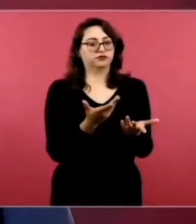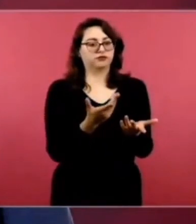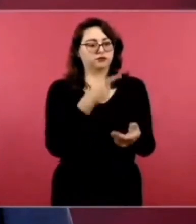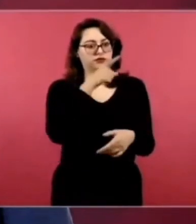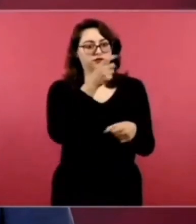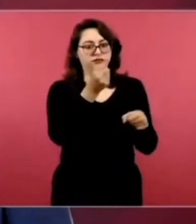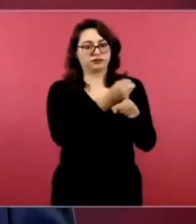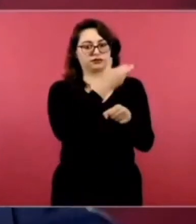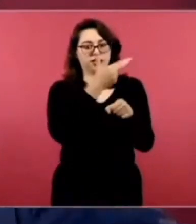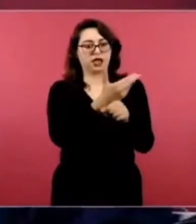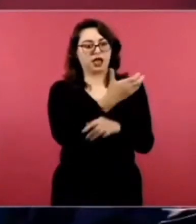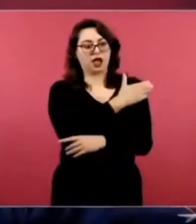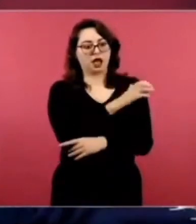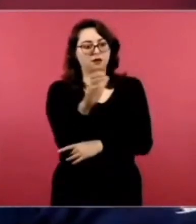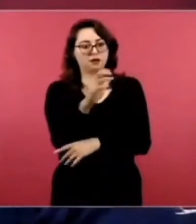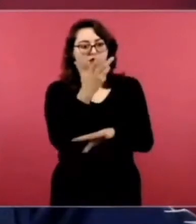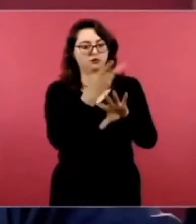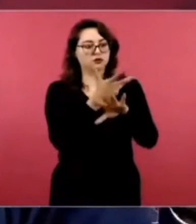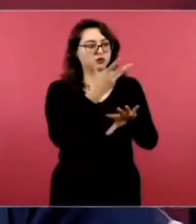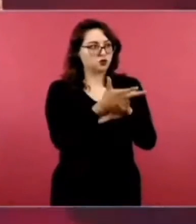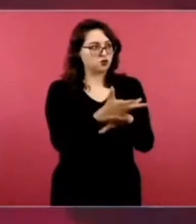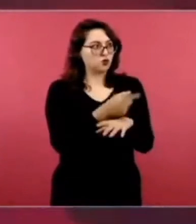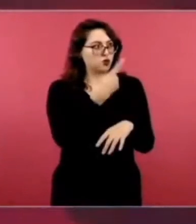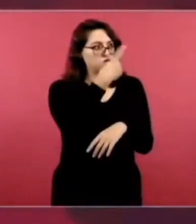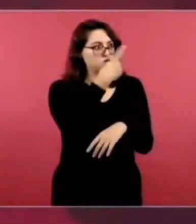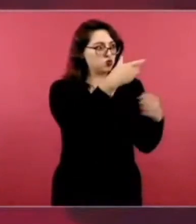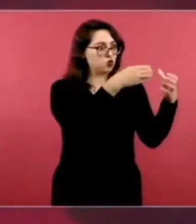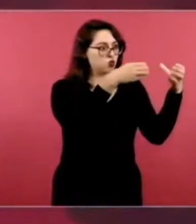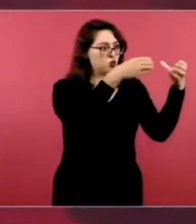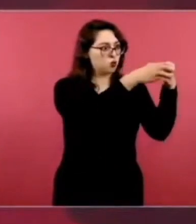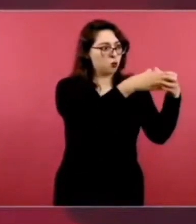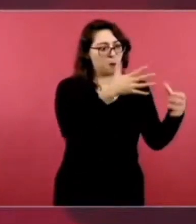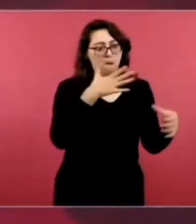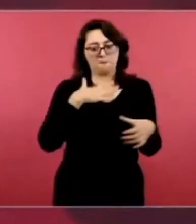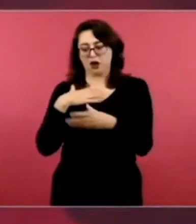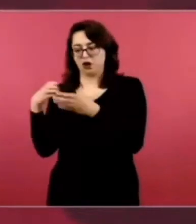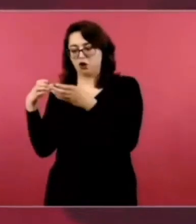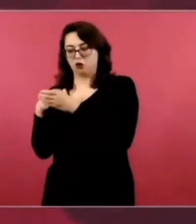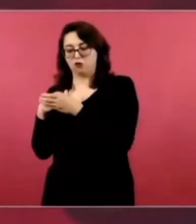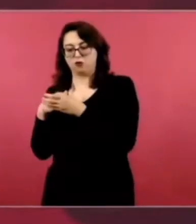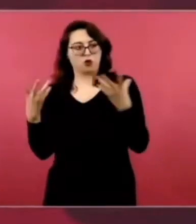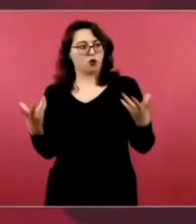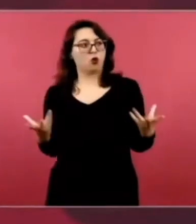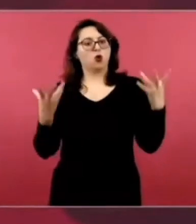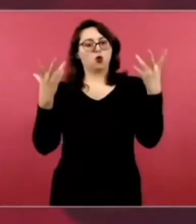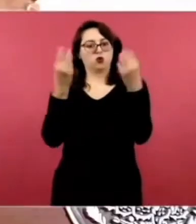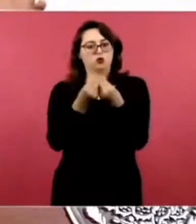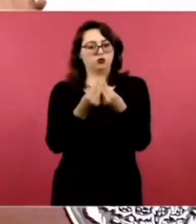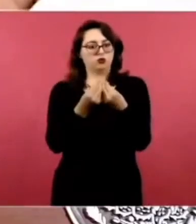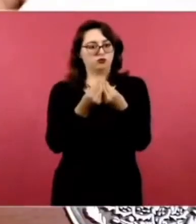Unidos que se formaran grupos de trabajo